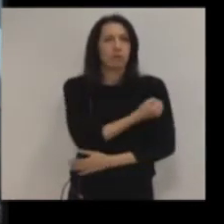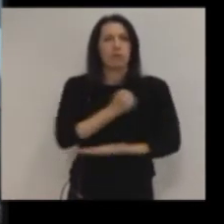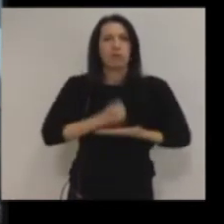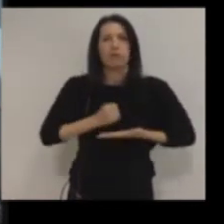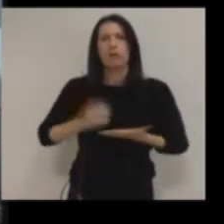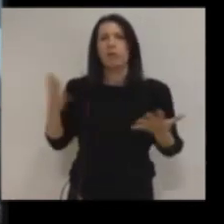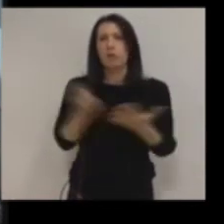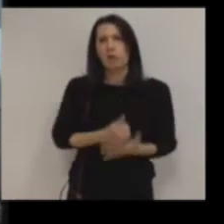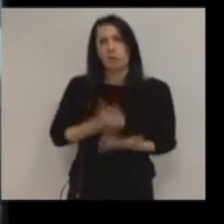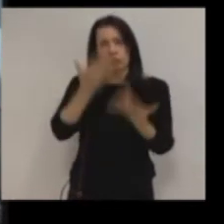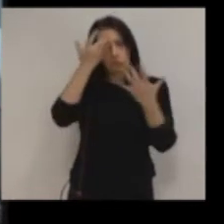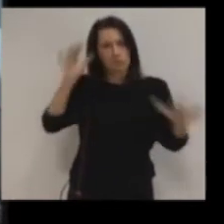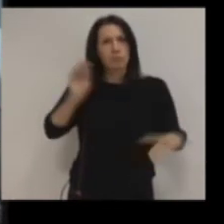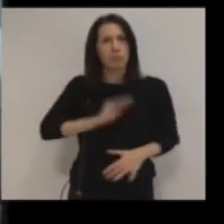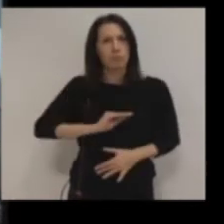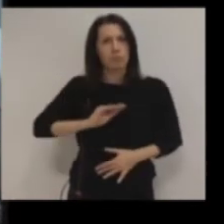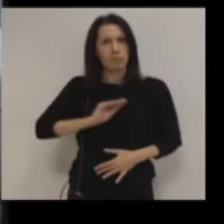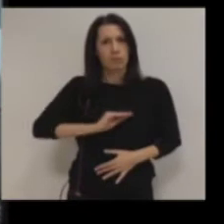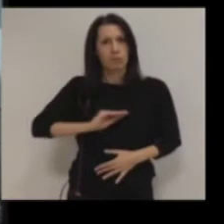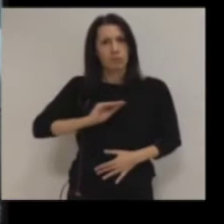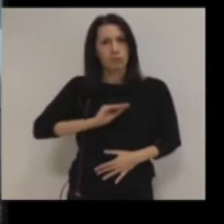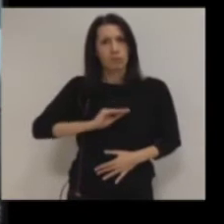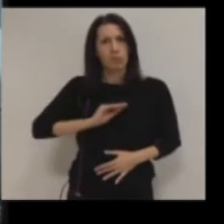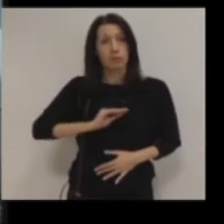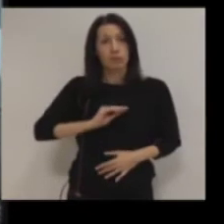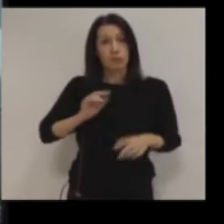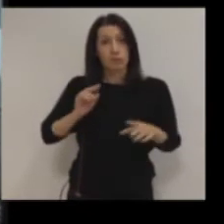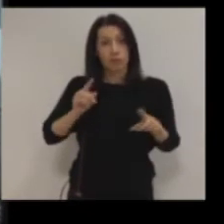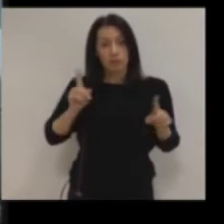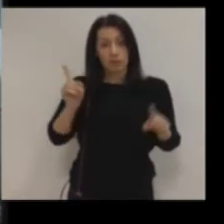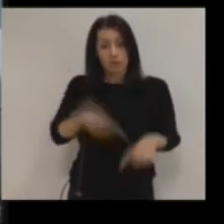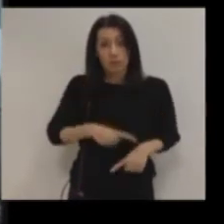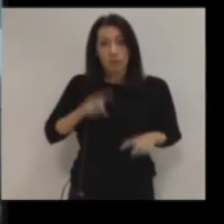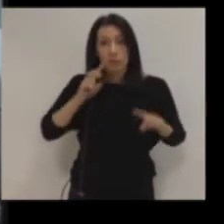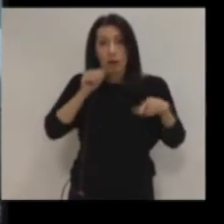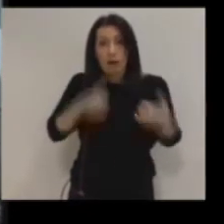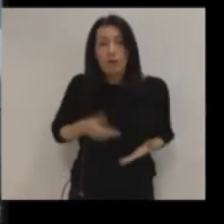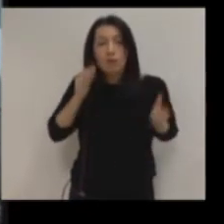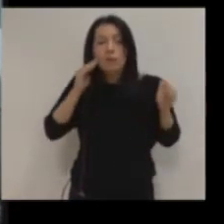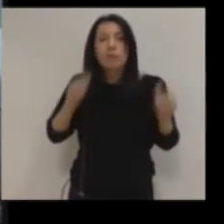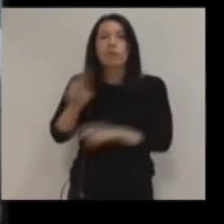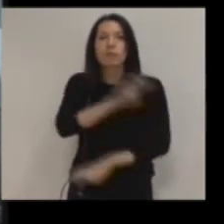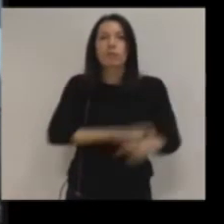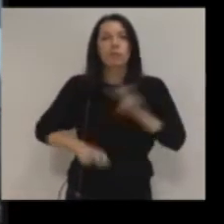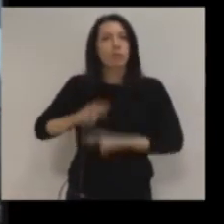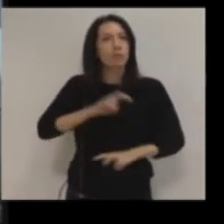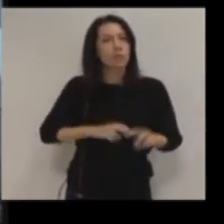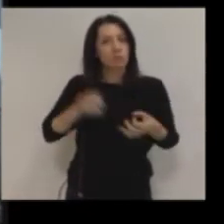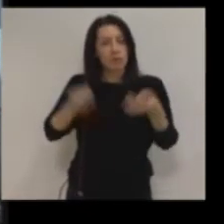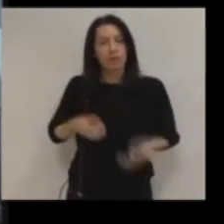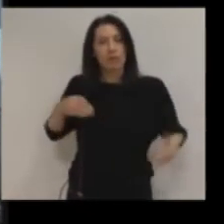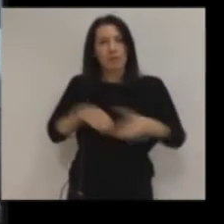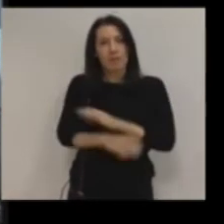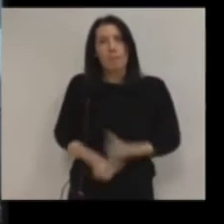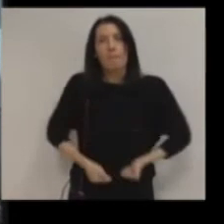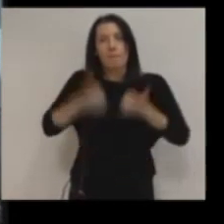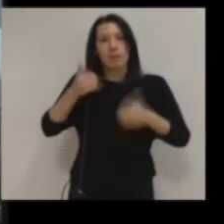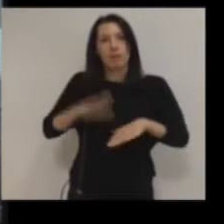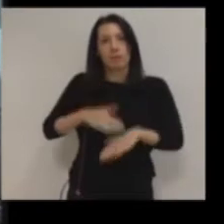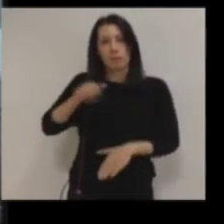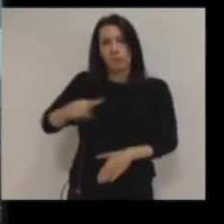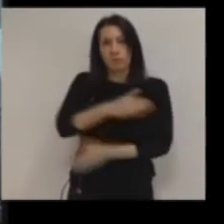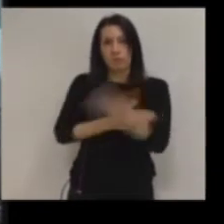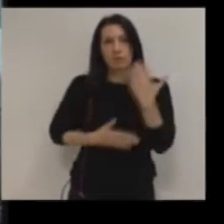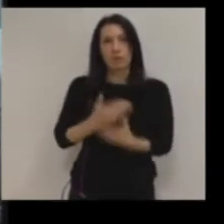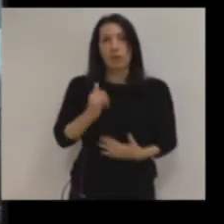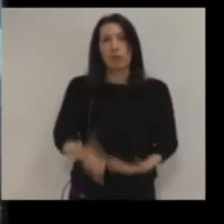el tema y están todos buscando hacer más accesible la justicia para personas con discapacidad. En